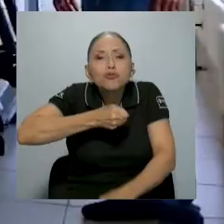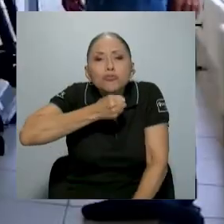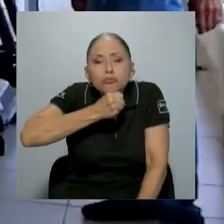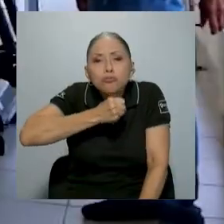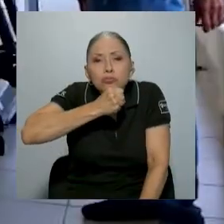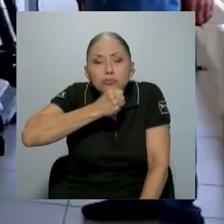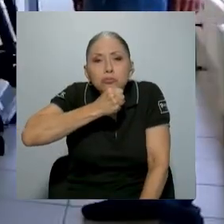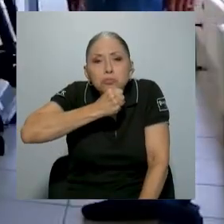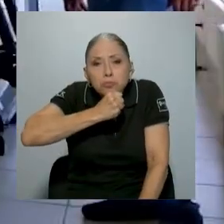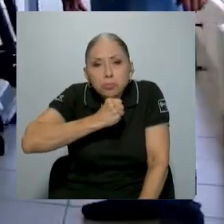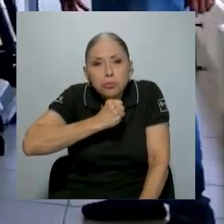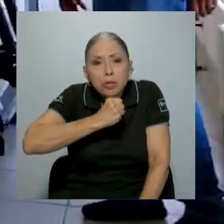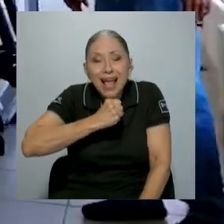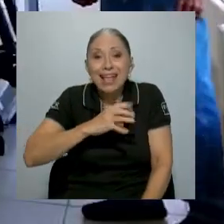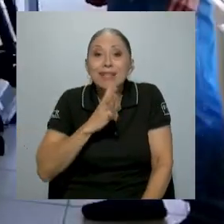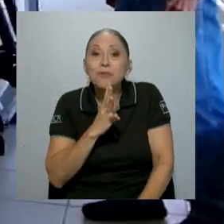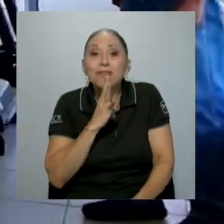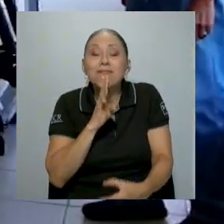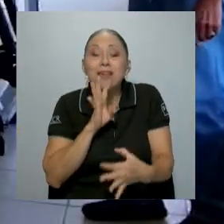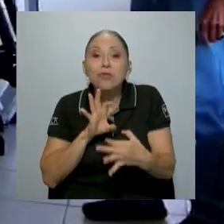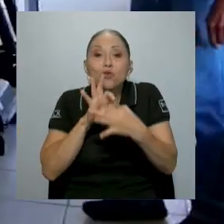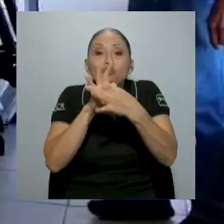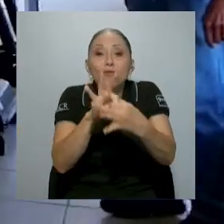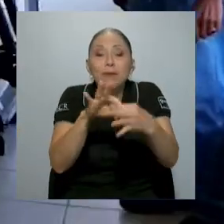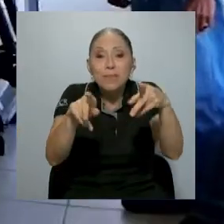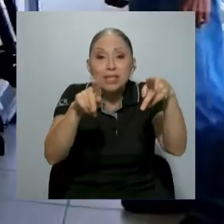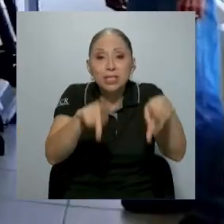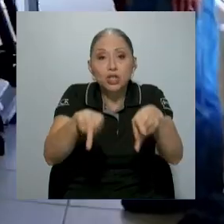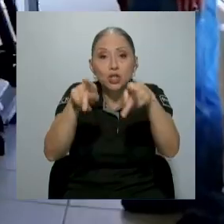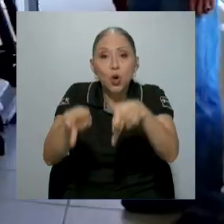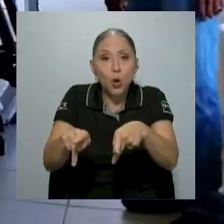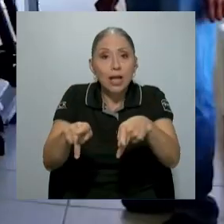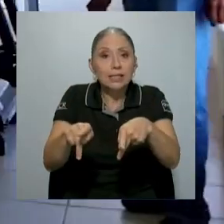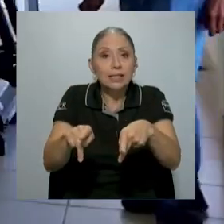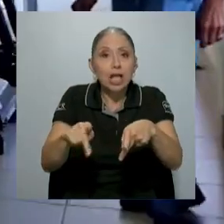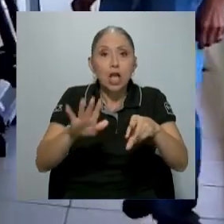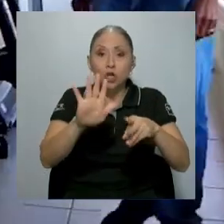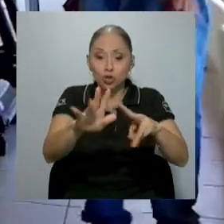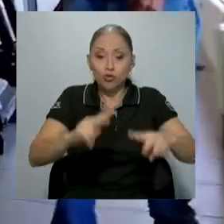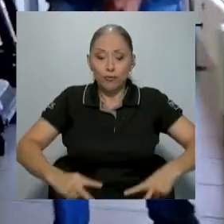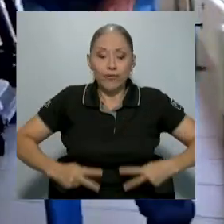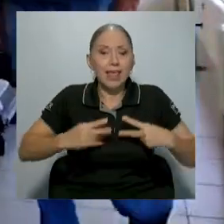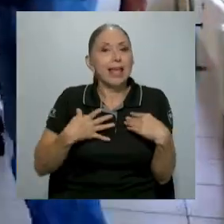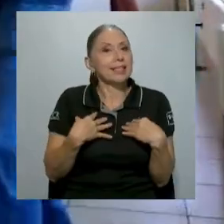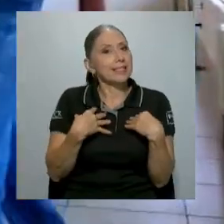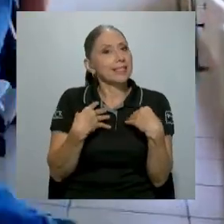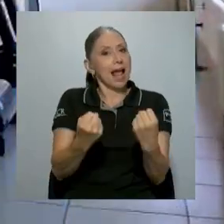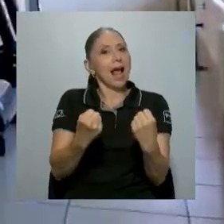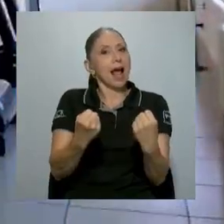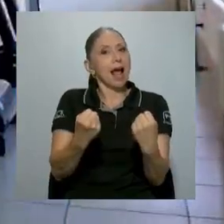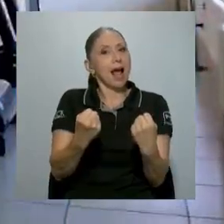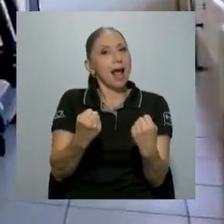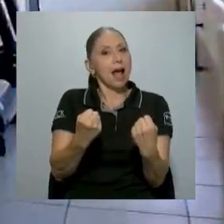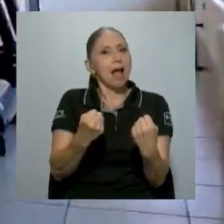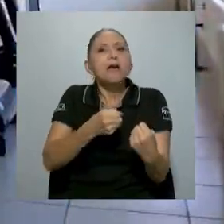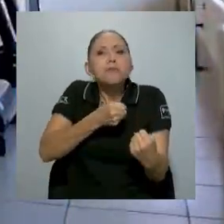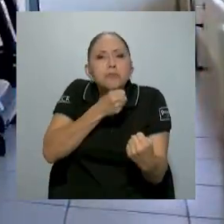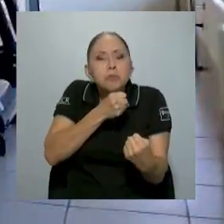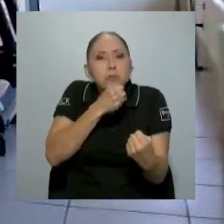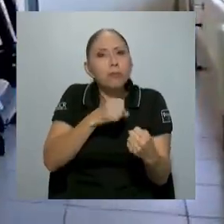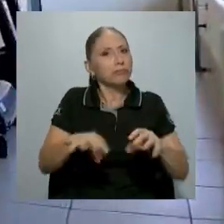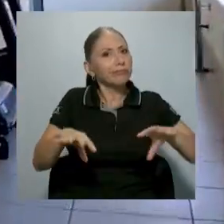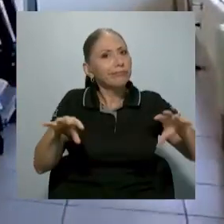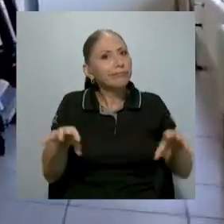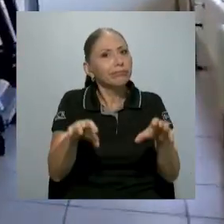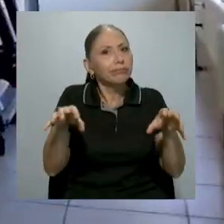hablando de personas que tienen una vida saludable, activa, hasta edades muy avanzadas.